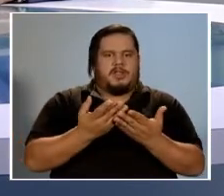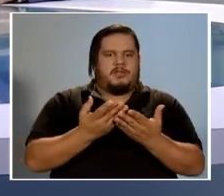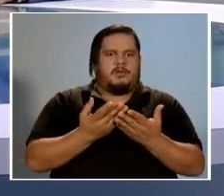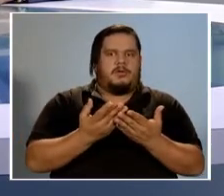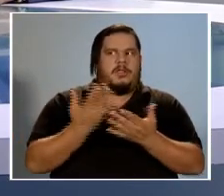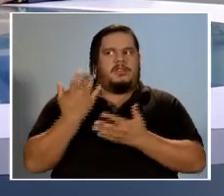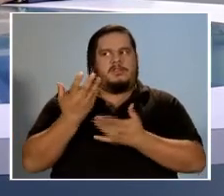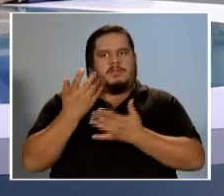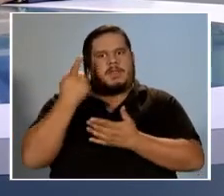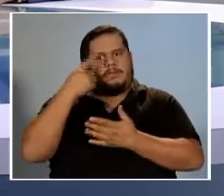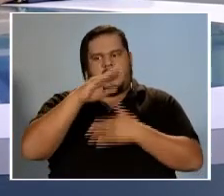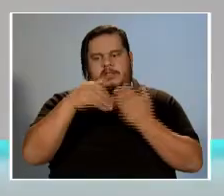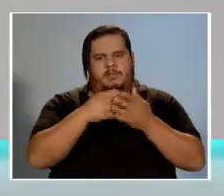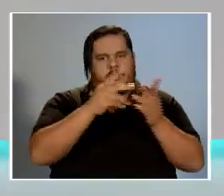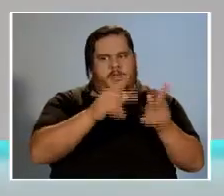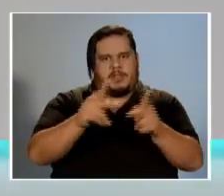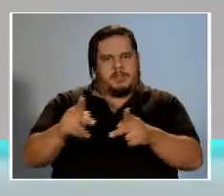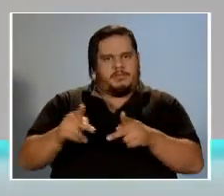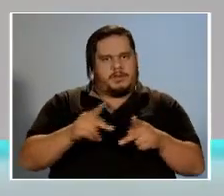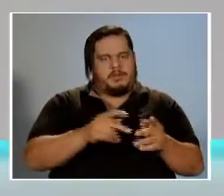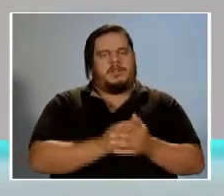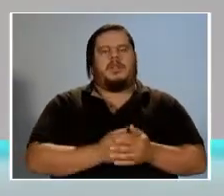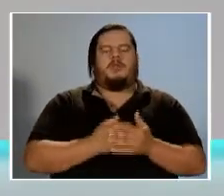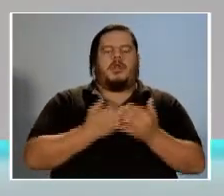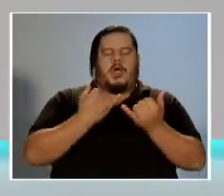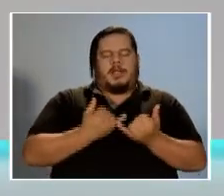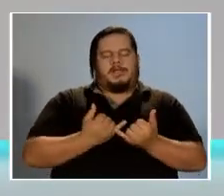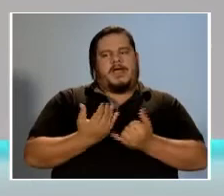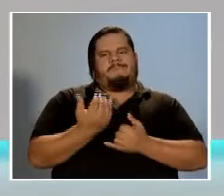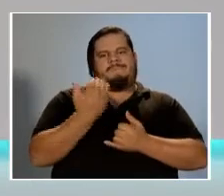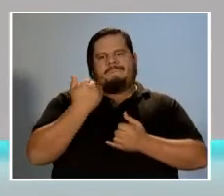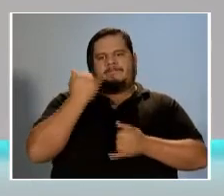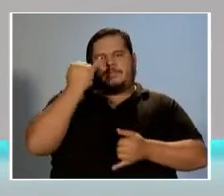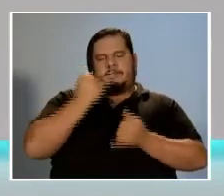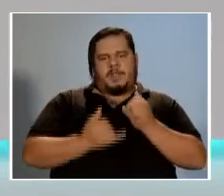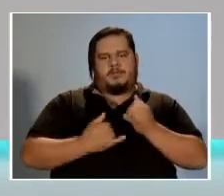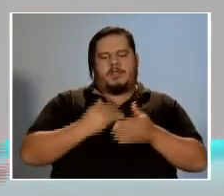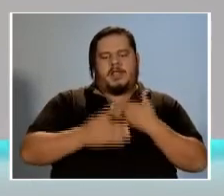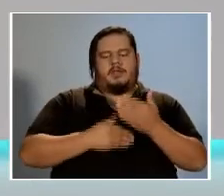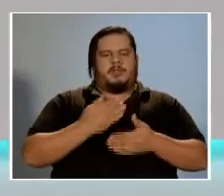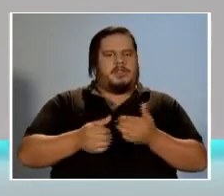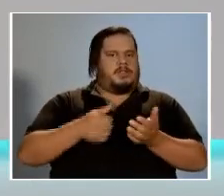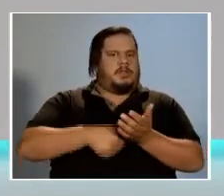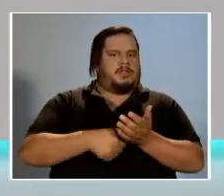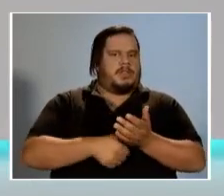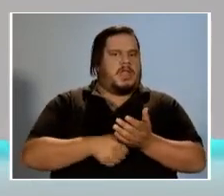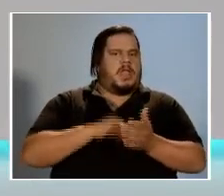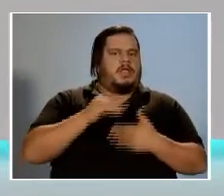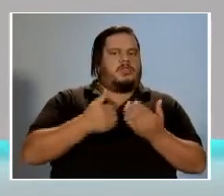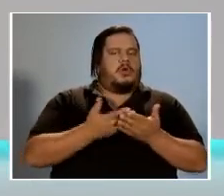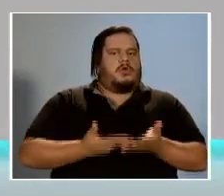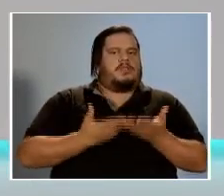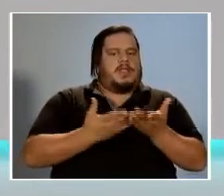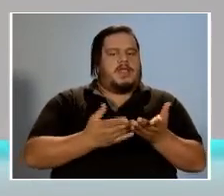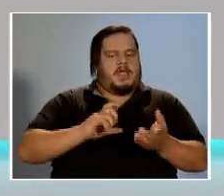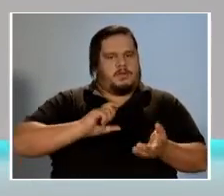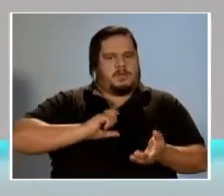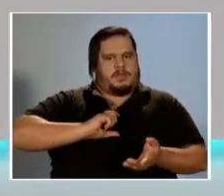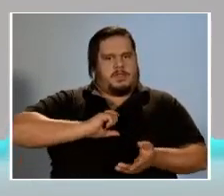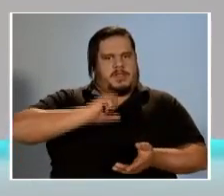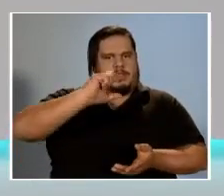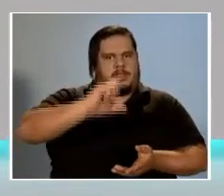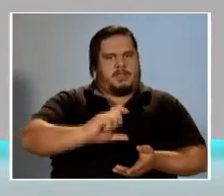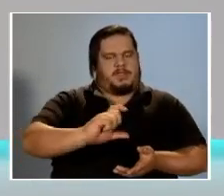Bueno, justo recién hemos terminado el proceso electoral. Todo proceso electoral formalmente concluye con la entrega de credenciales que hicimos esta